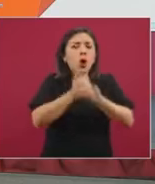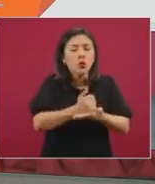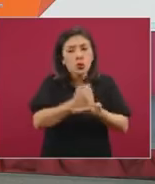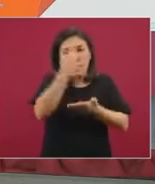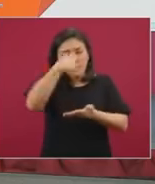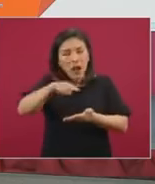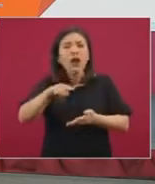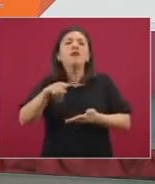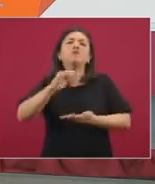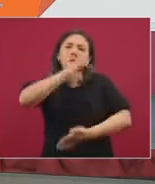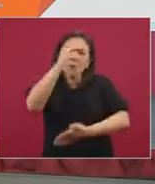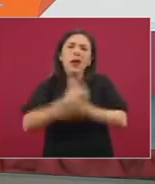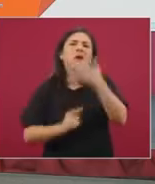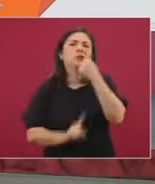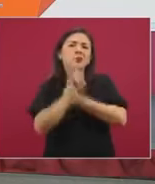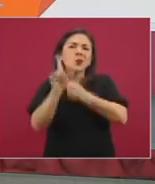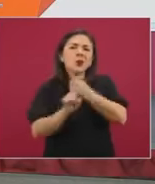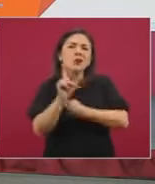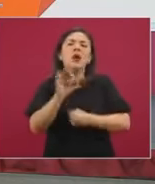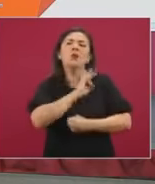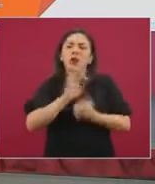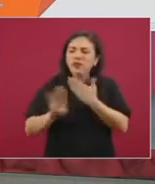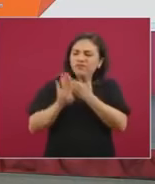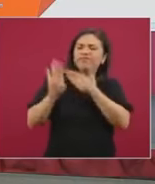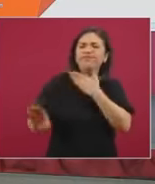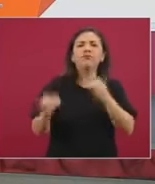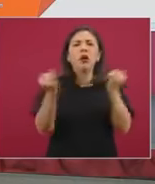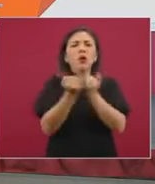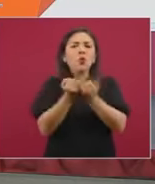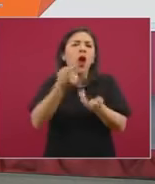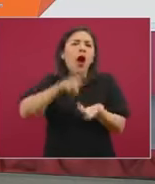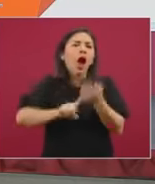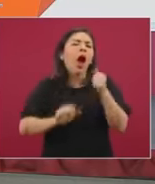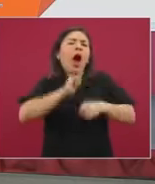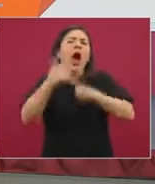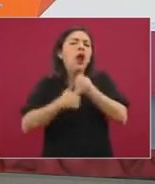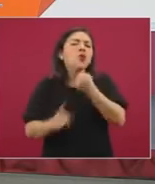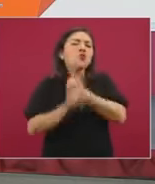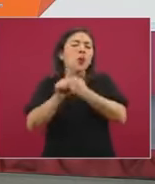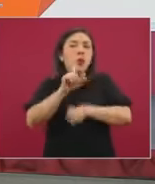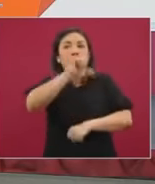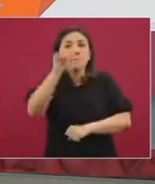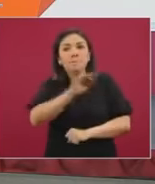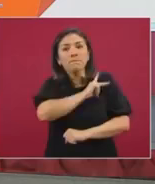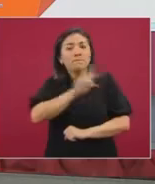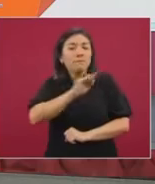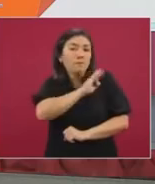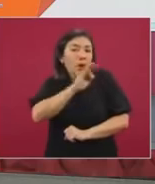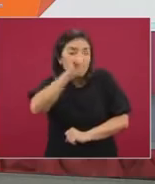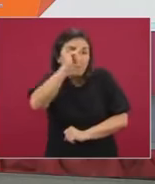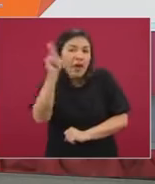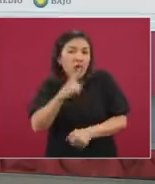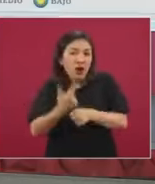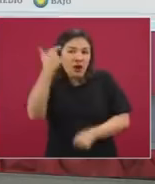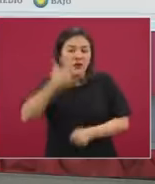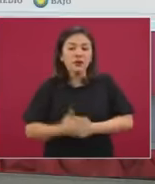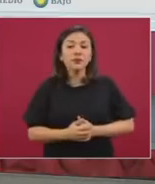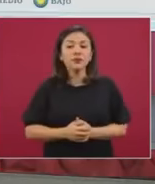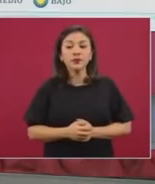a mitigar y a prevenir también un problema que puede ser mayor. La siguiente, por favor.